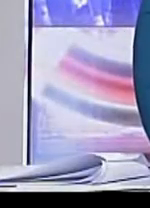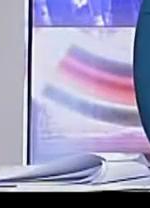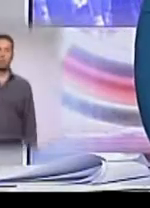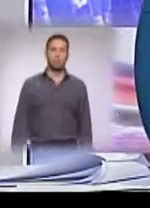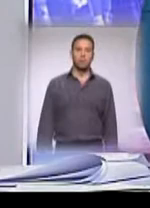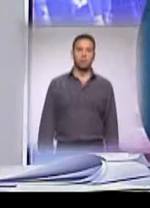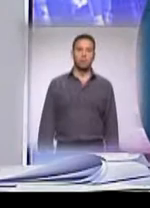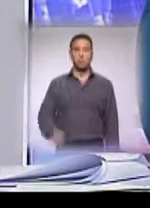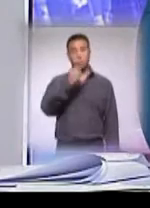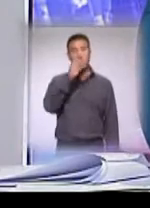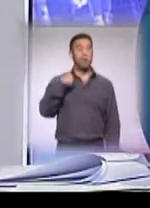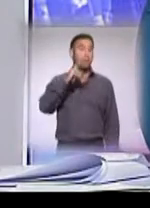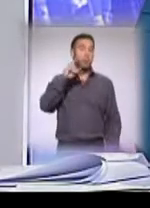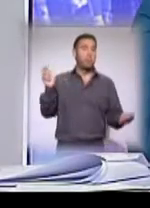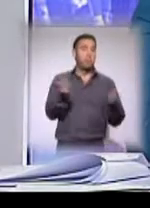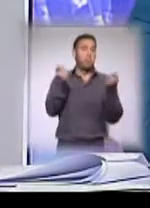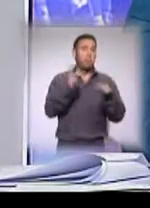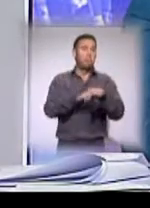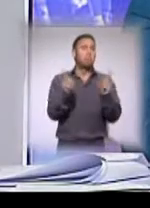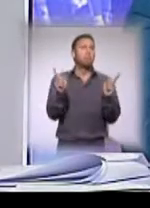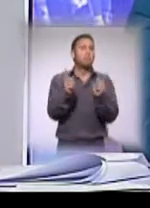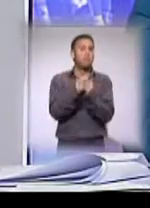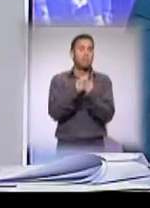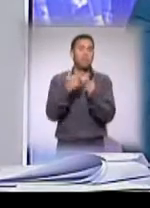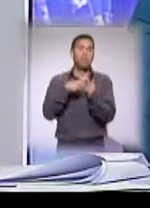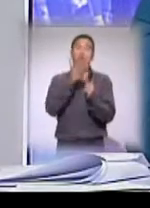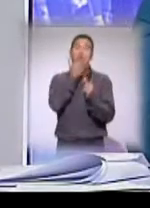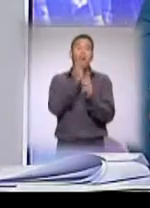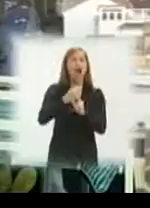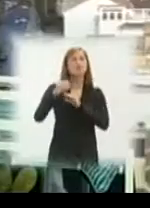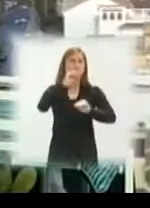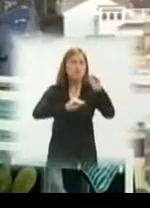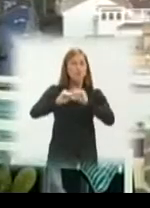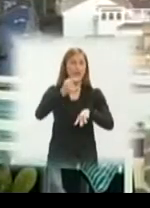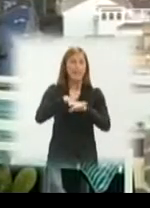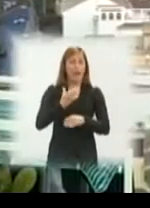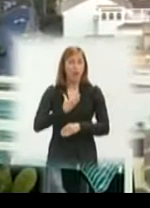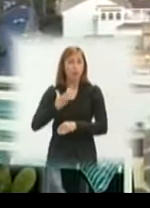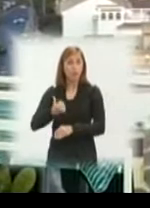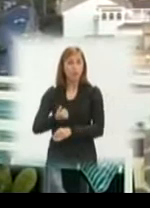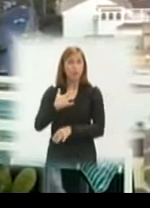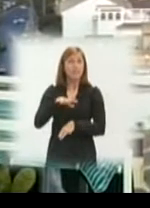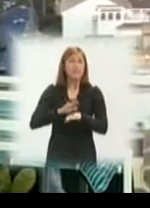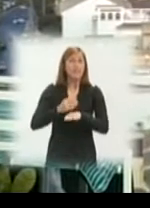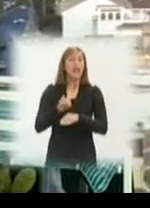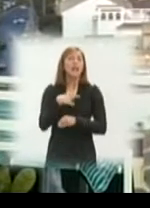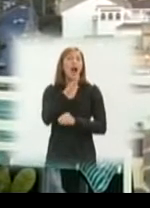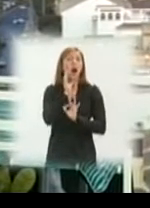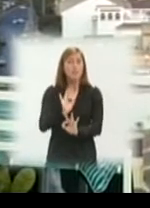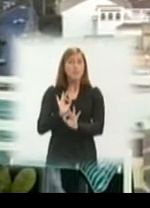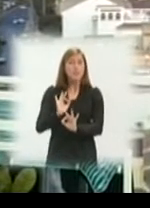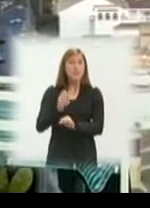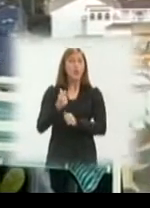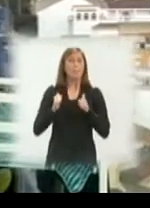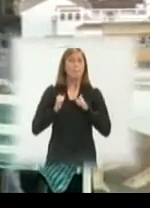programa en la televisión municipal, el cual se emite con la presencia en pantalla de un intérprete en lengua de signos. Y es que la traducción a